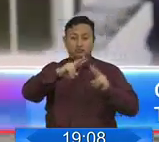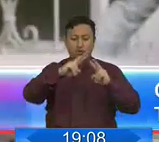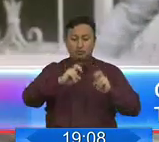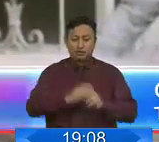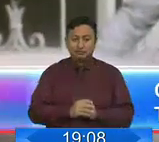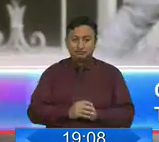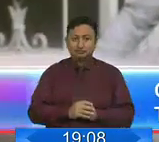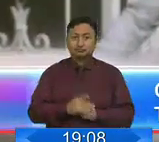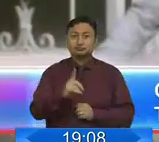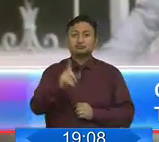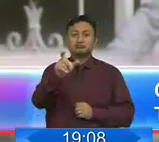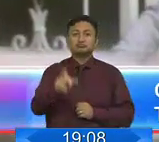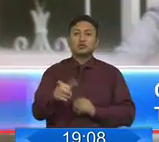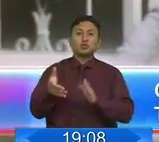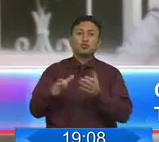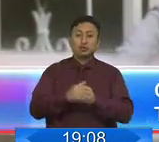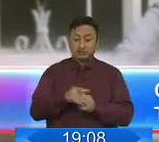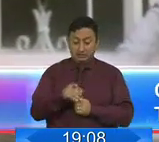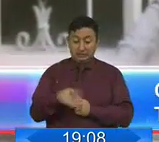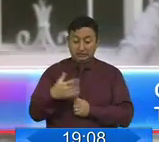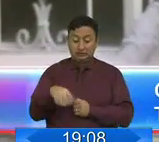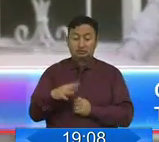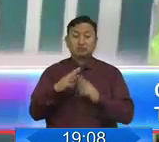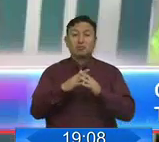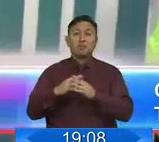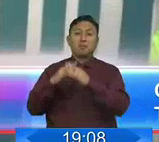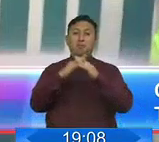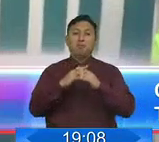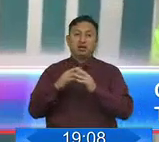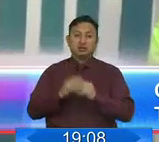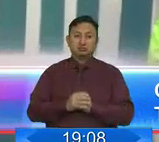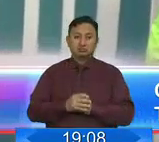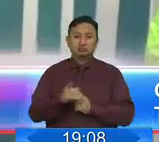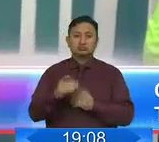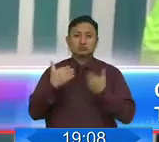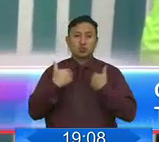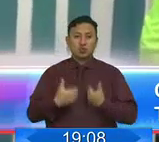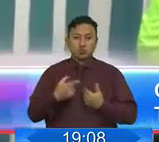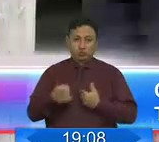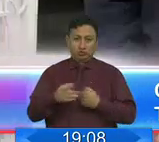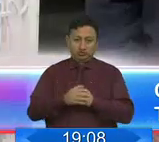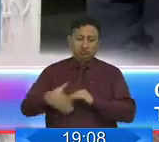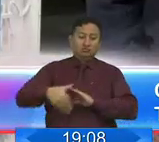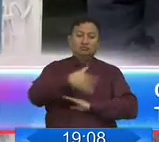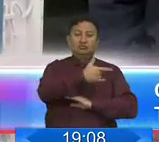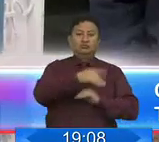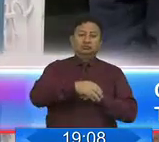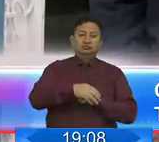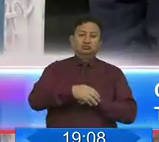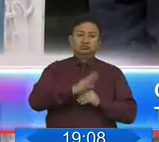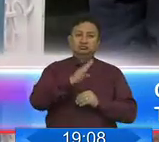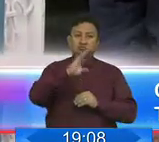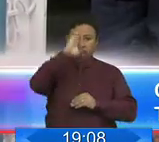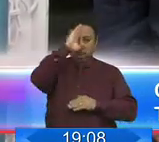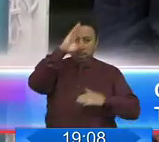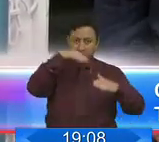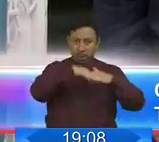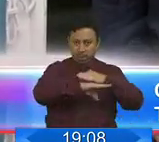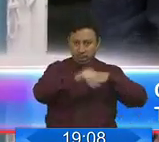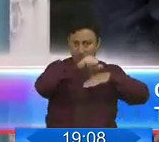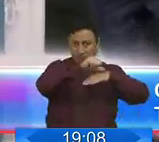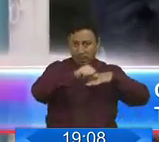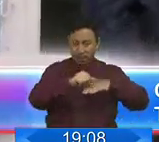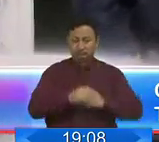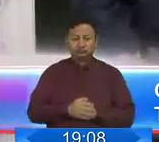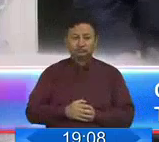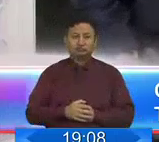los fallecidos es de origen norteamericano. Los cadáveres fueron trasladados hasta la morgue del cementerio municipal de Riobamba. No